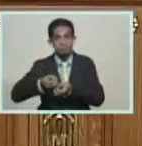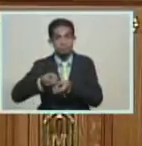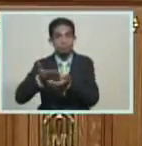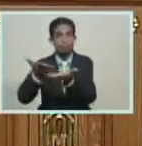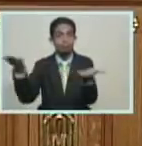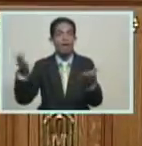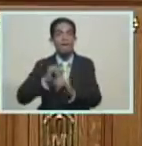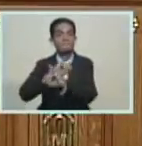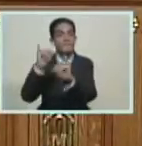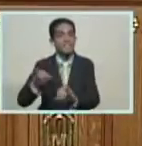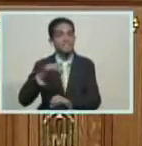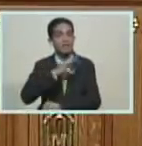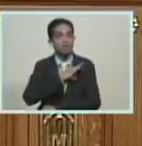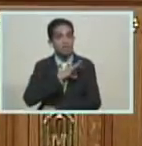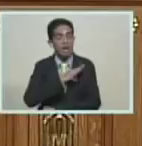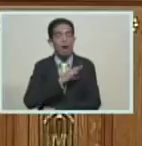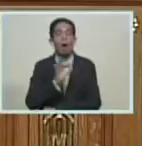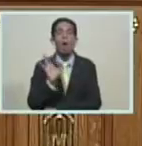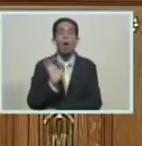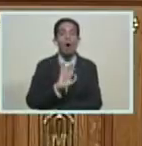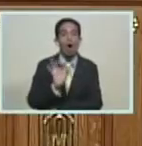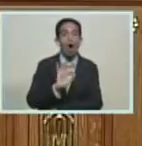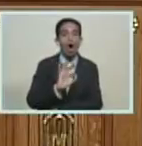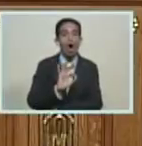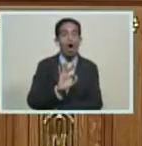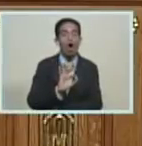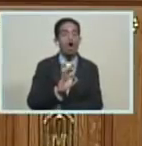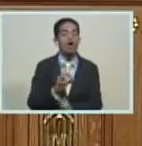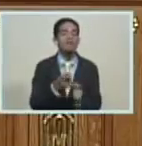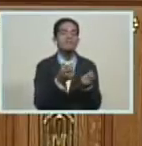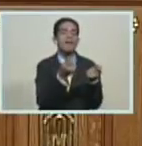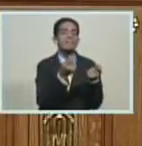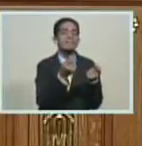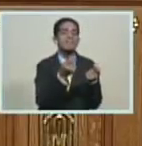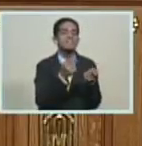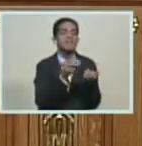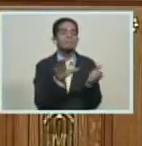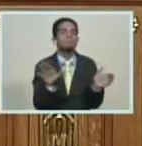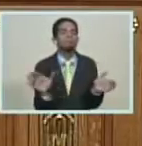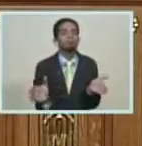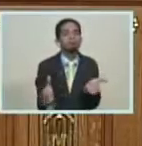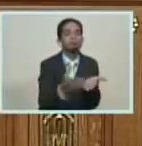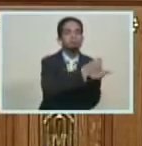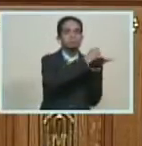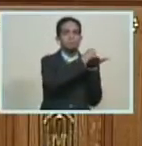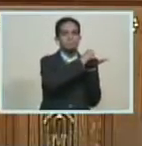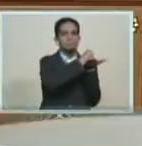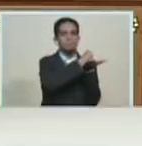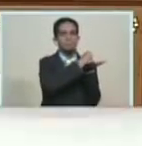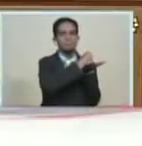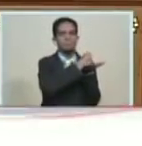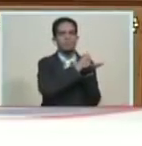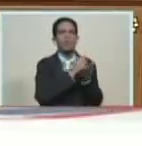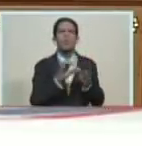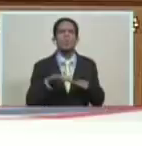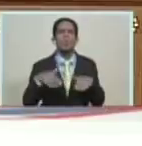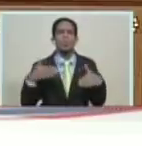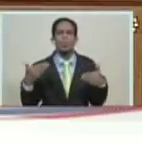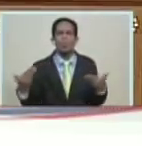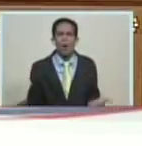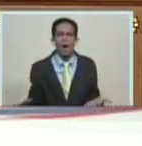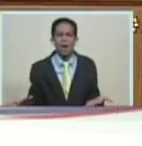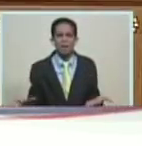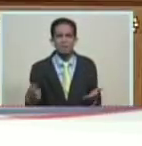para la felicidad social o que la riqueza del país se vaya a cuatro familias de cuatro multimillonarios? ¿Cuál es el rumbo de